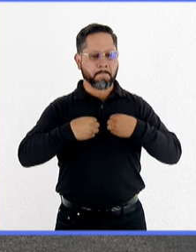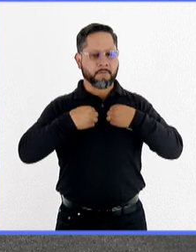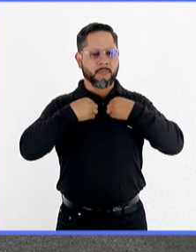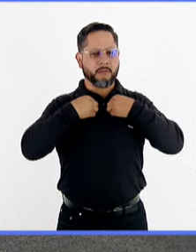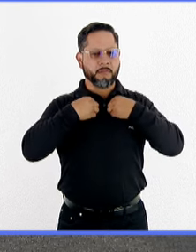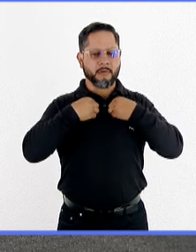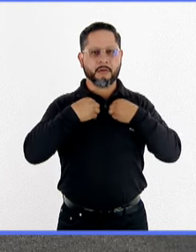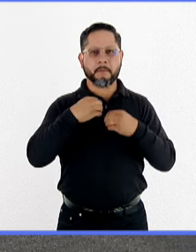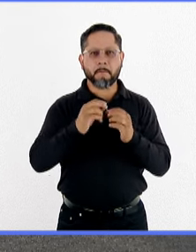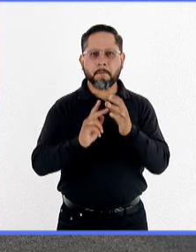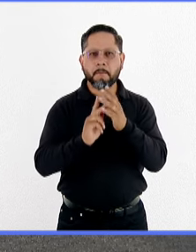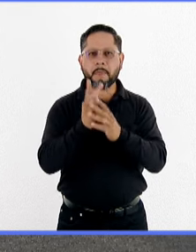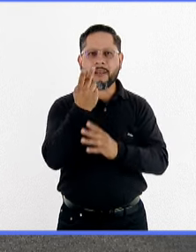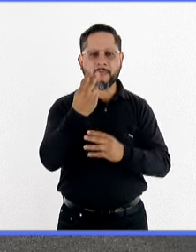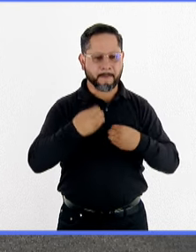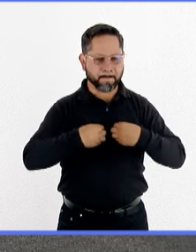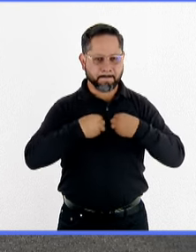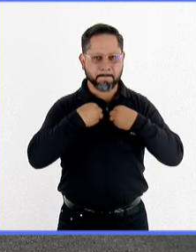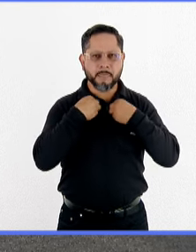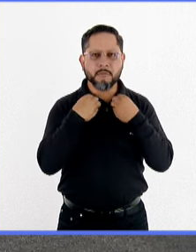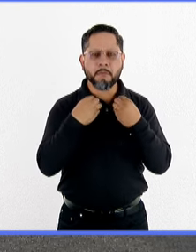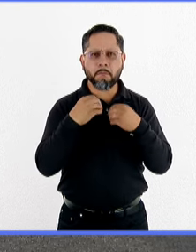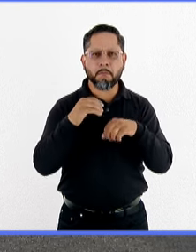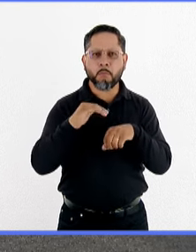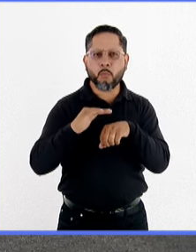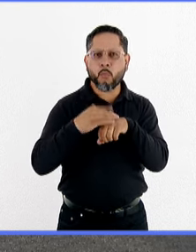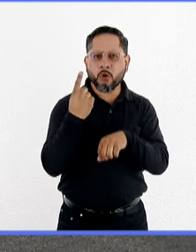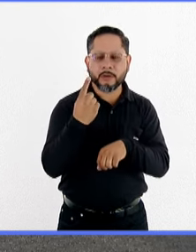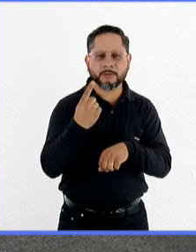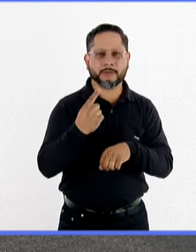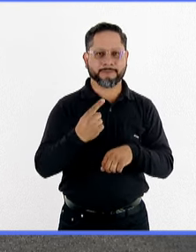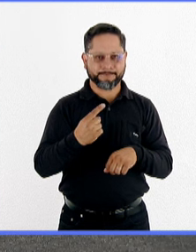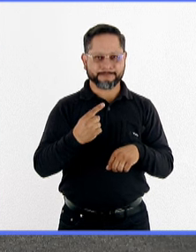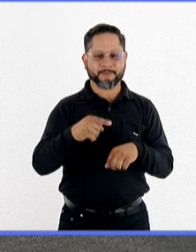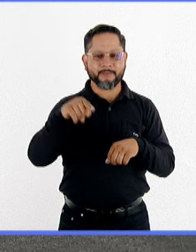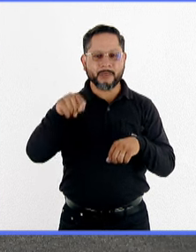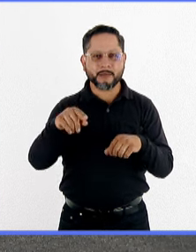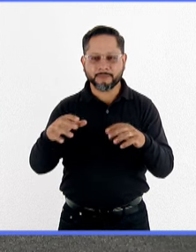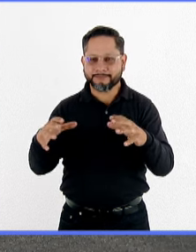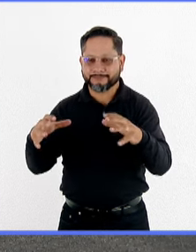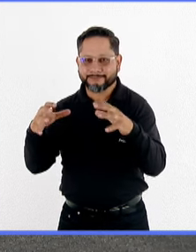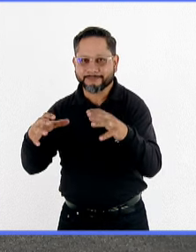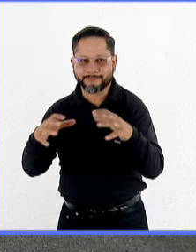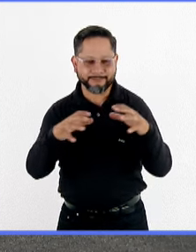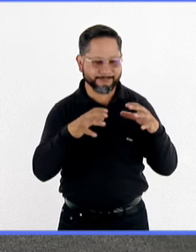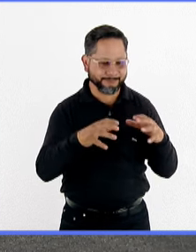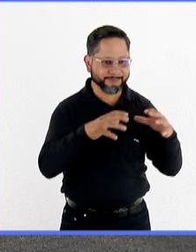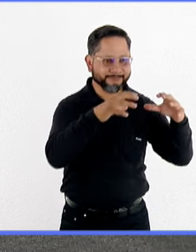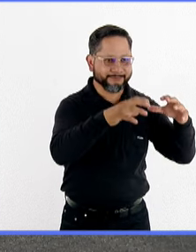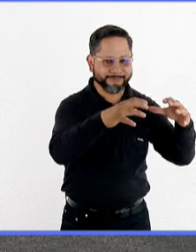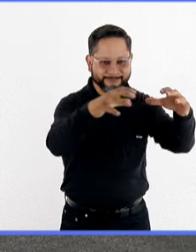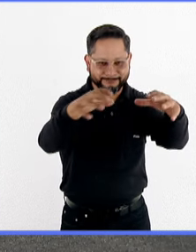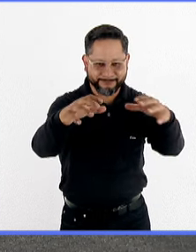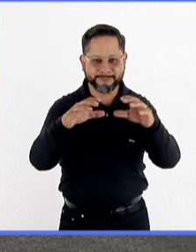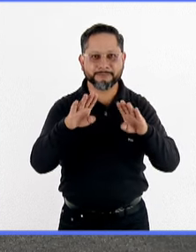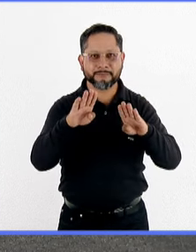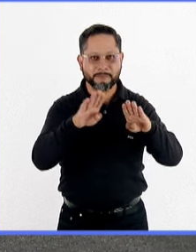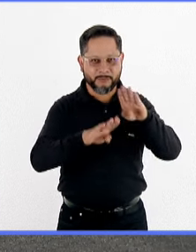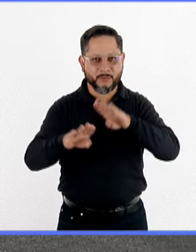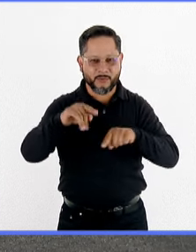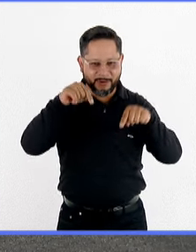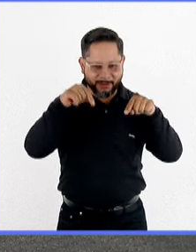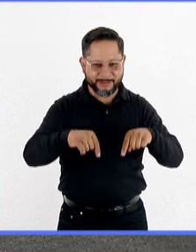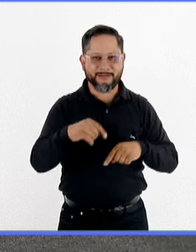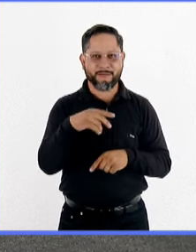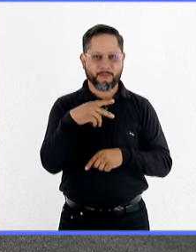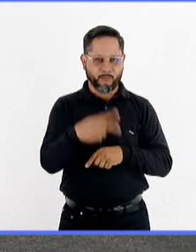la frase plantas vivientes porque forman parte de las colecciones biológicas de nuestra